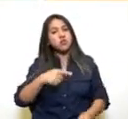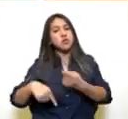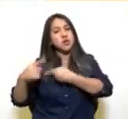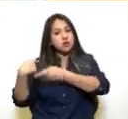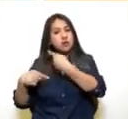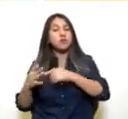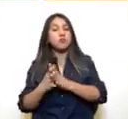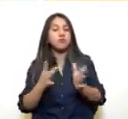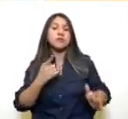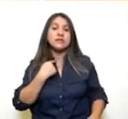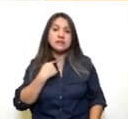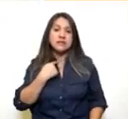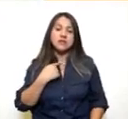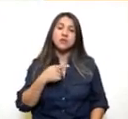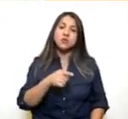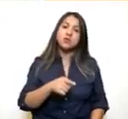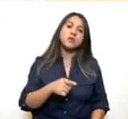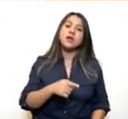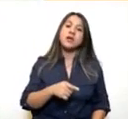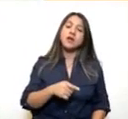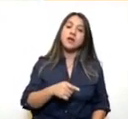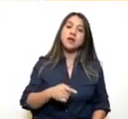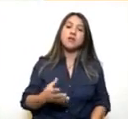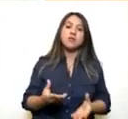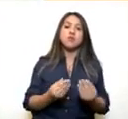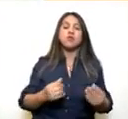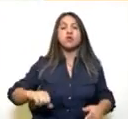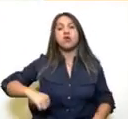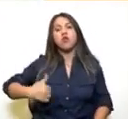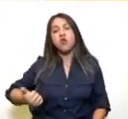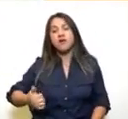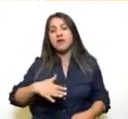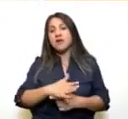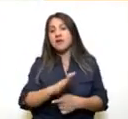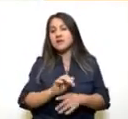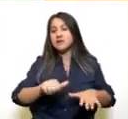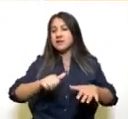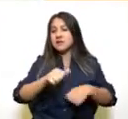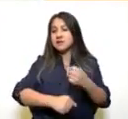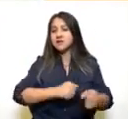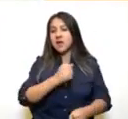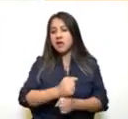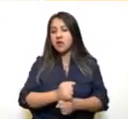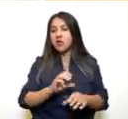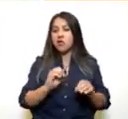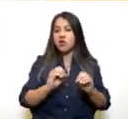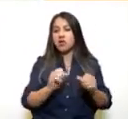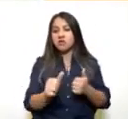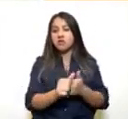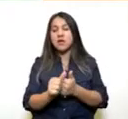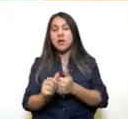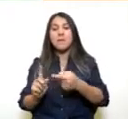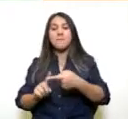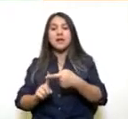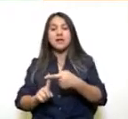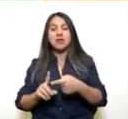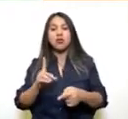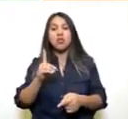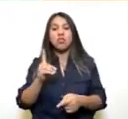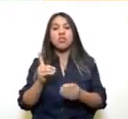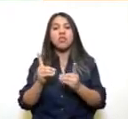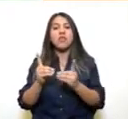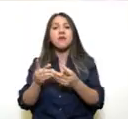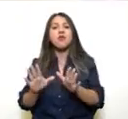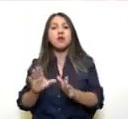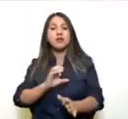interesante usted milita desde los muy joven no sé si los quince y seis años o fue cercano o militó en el partido demócrata cristiano no es